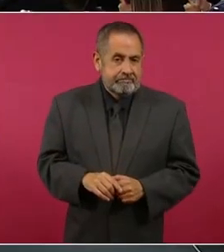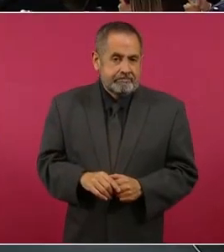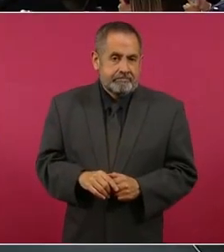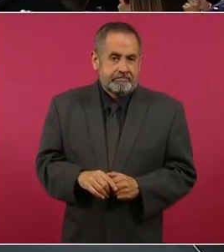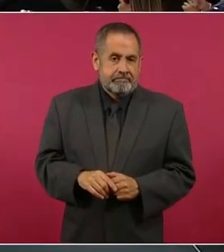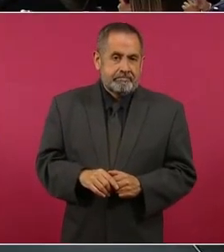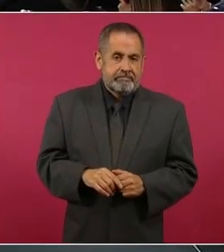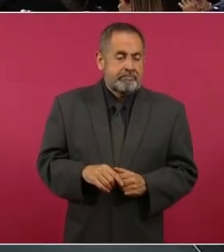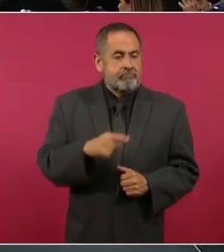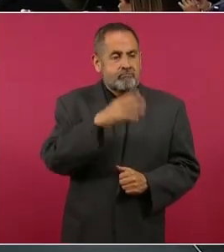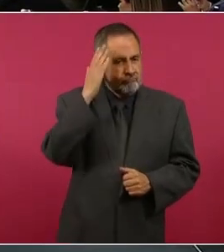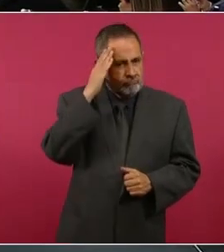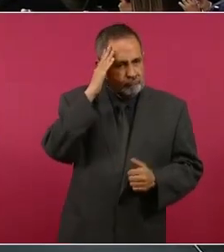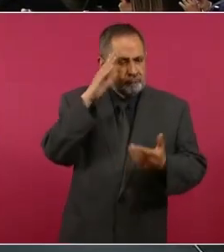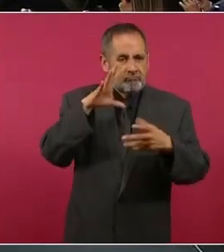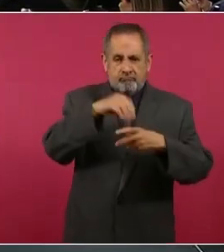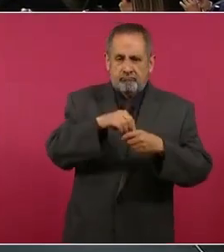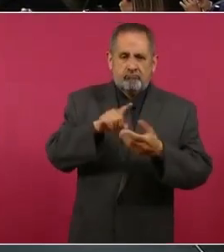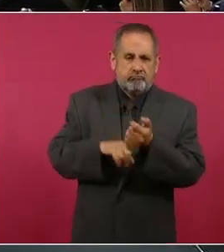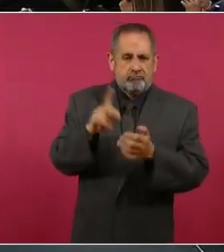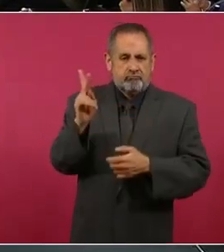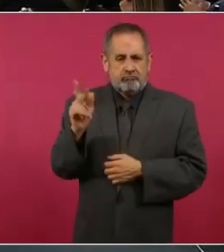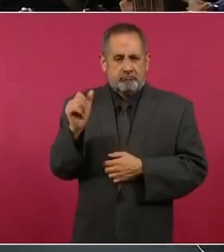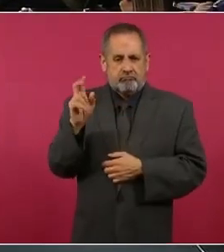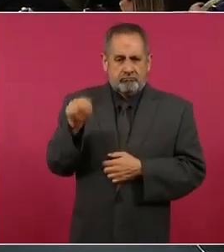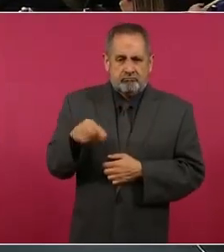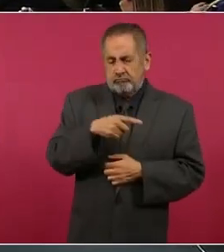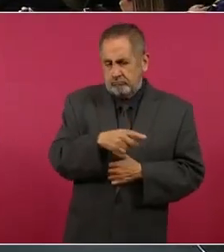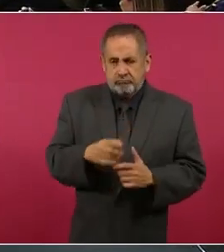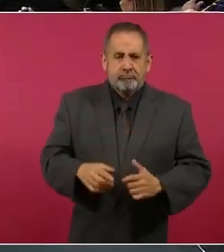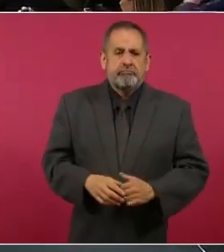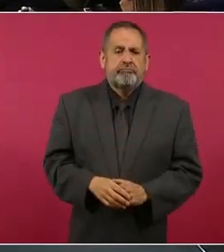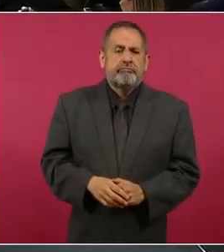es un dirigente del PAN.